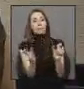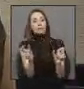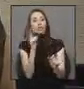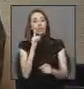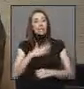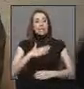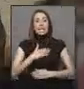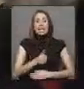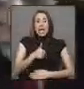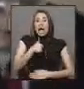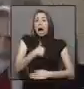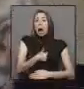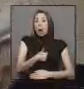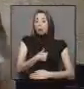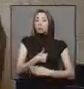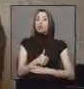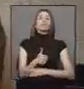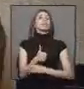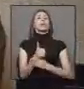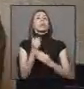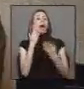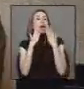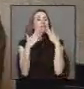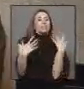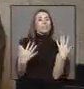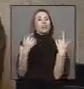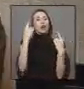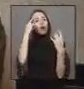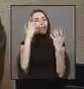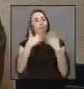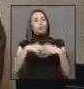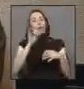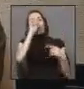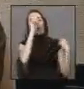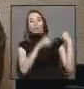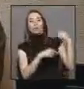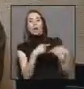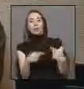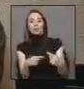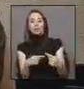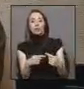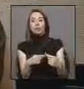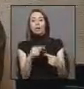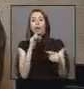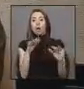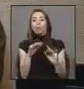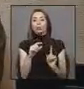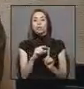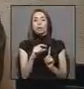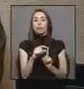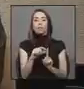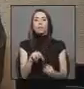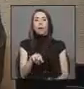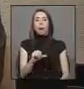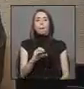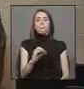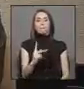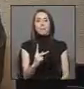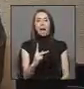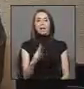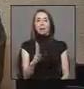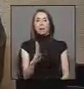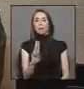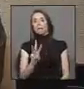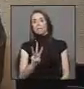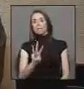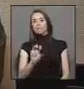de autoridad, ya sea racional, carismática o tradicional, utilizando la terminología de Max Weber, ejercen